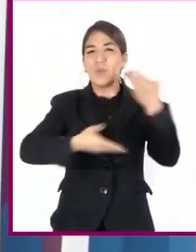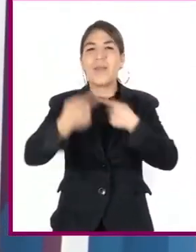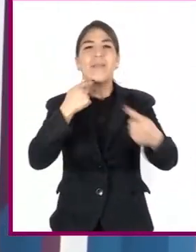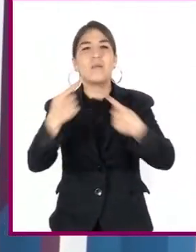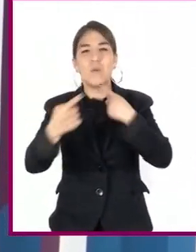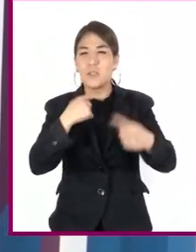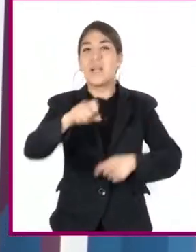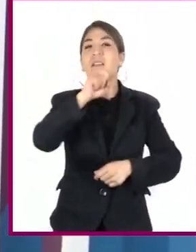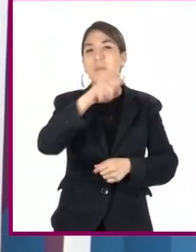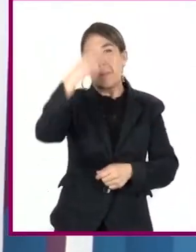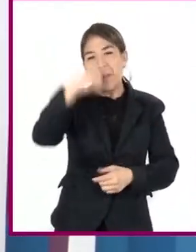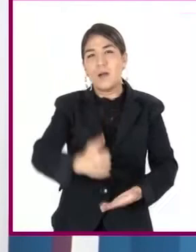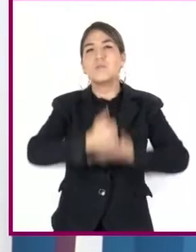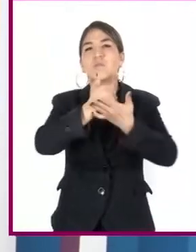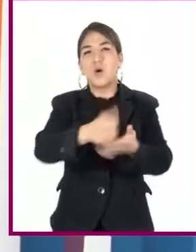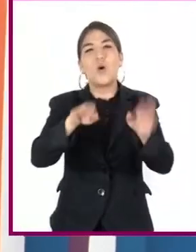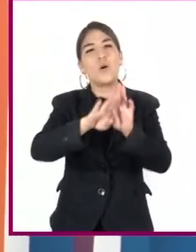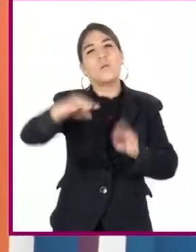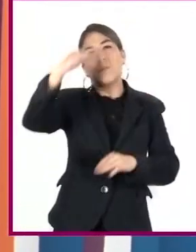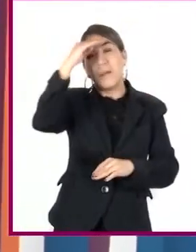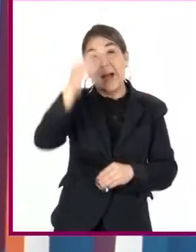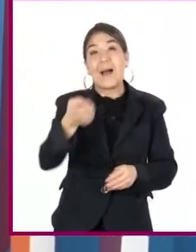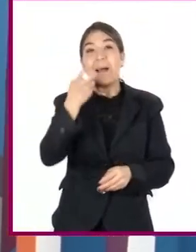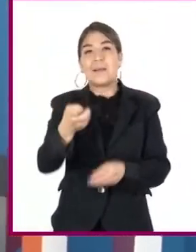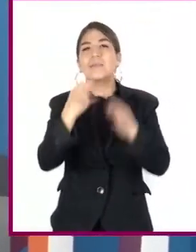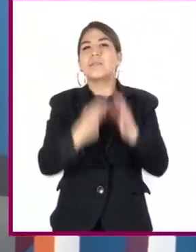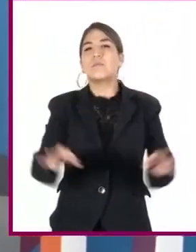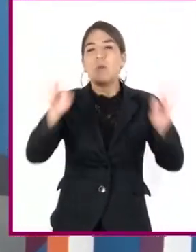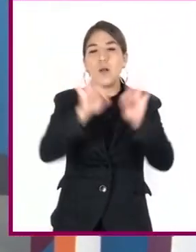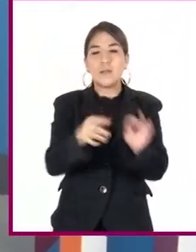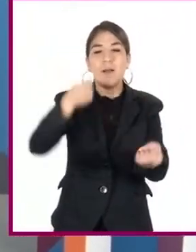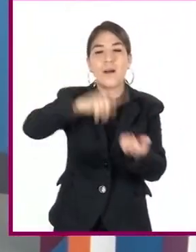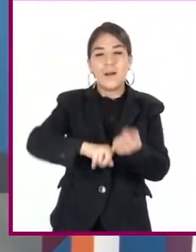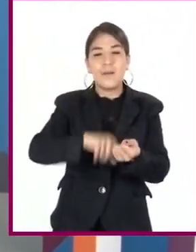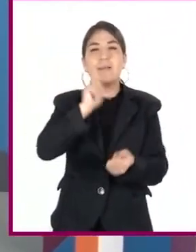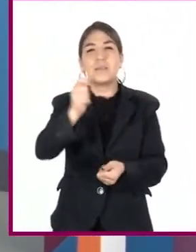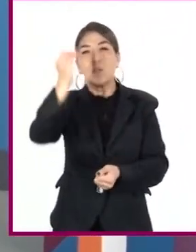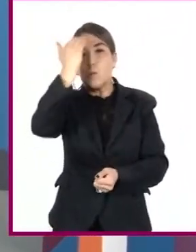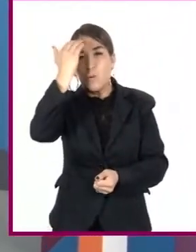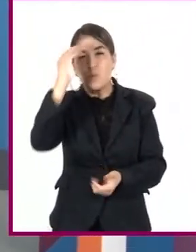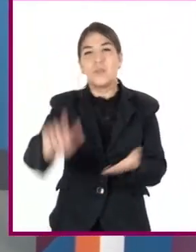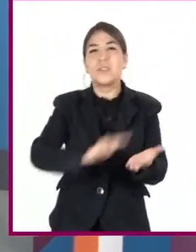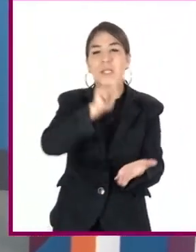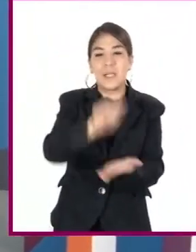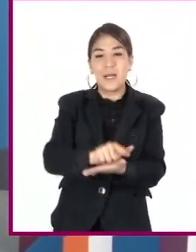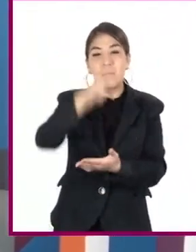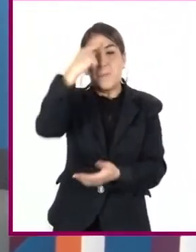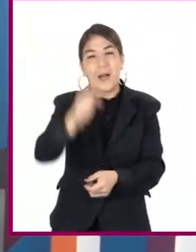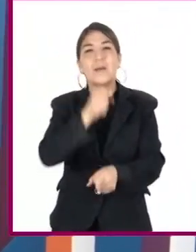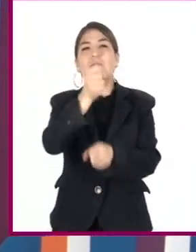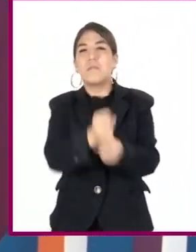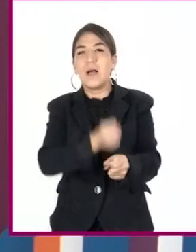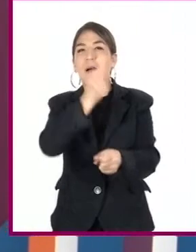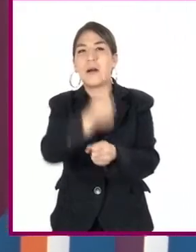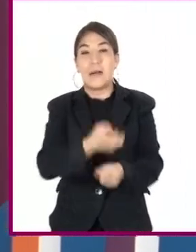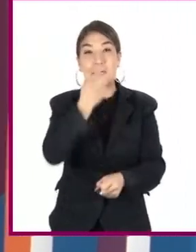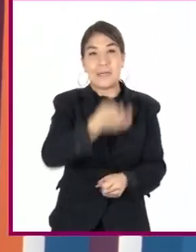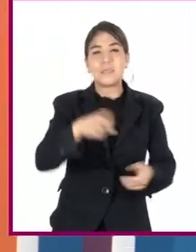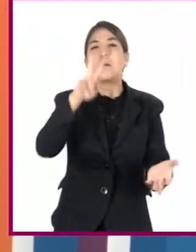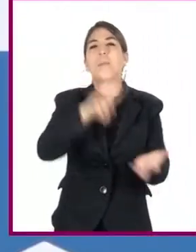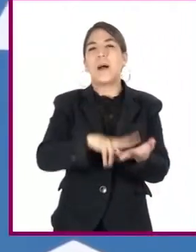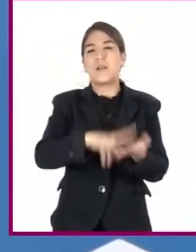nos invita a reflexionar sobre la importancia que tiene conocer las leyes para poner en práctica los